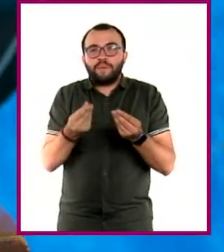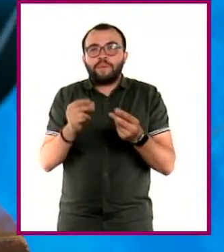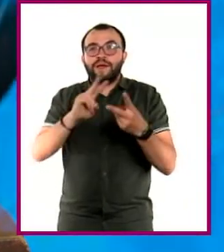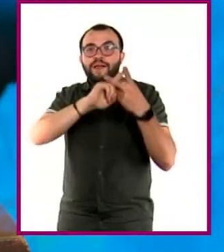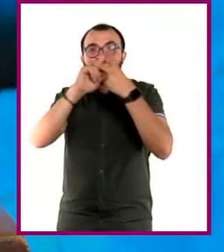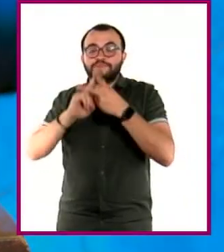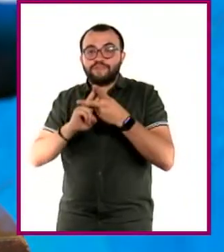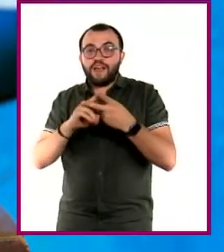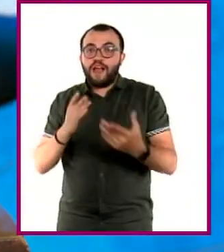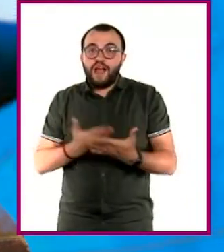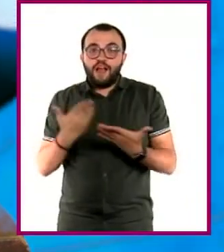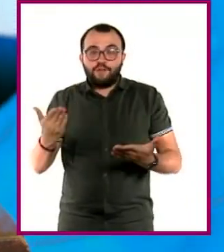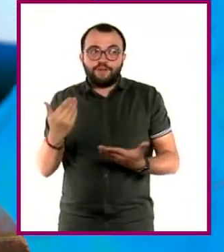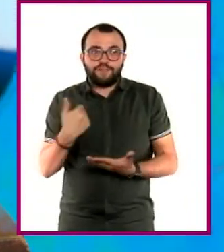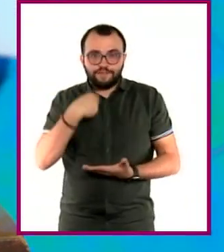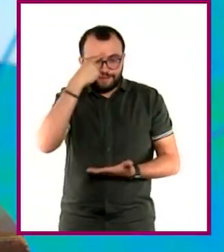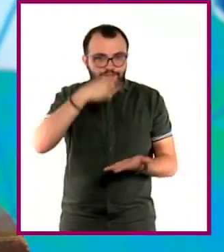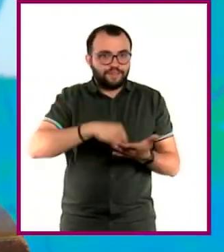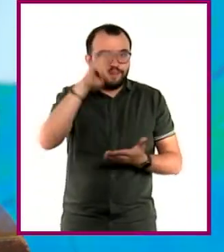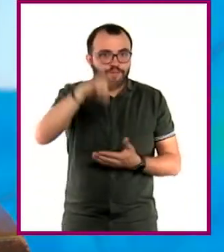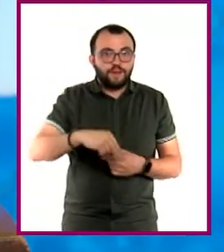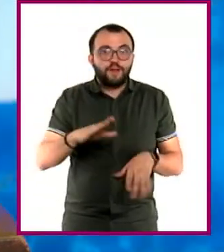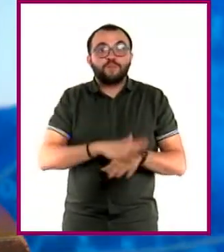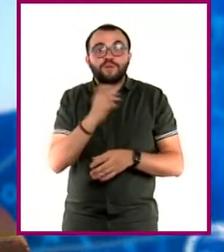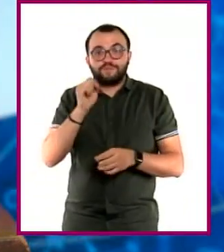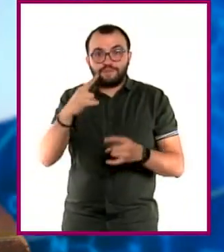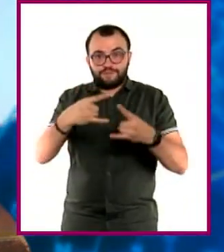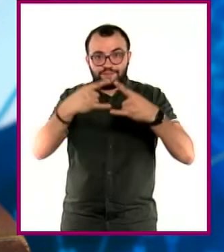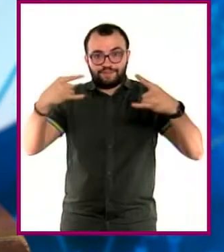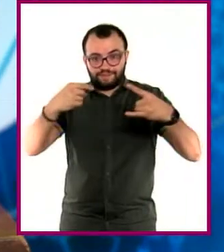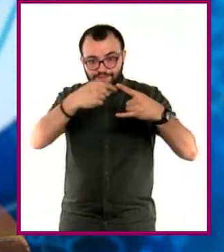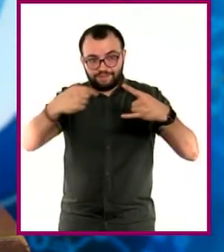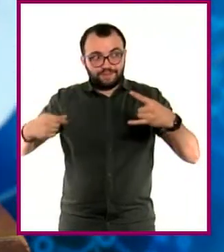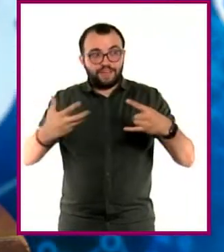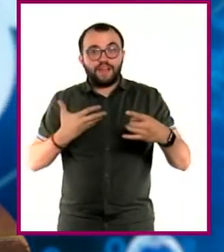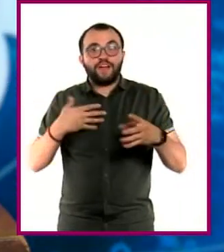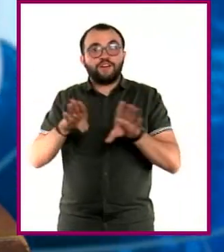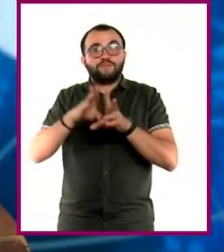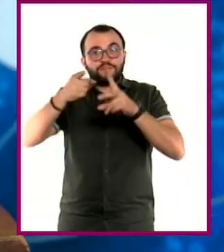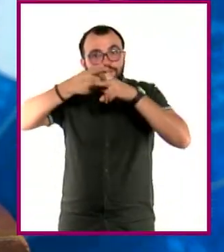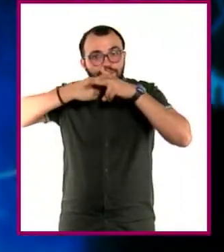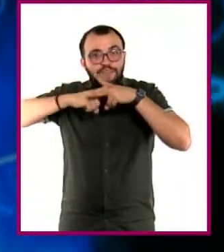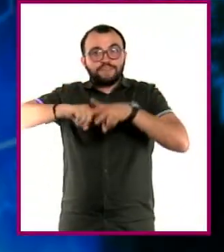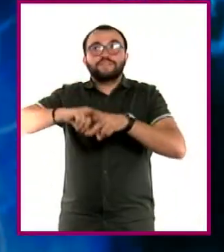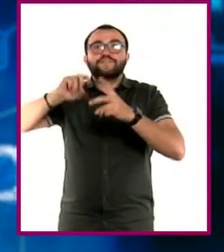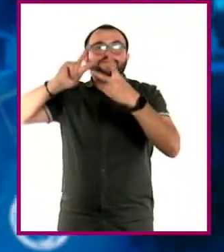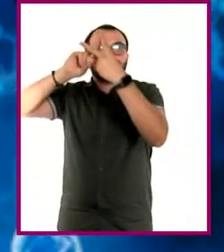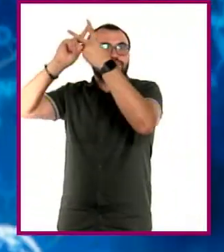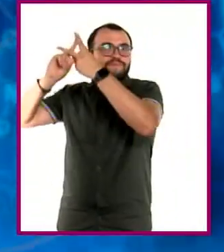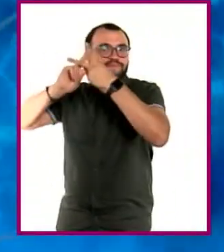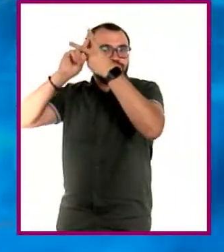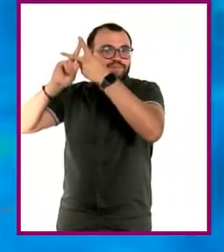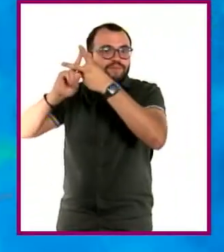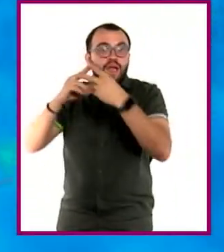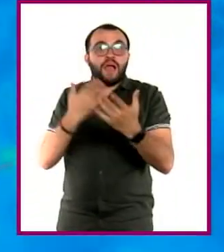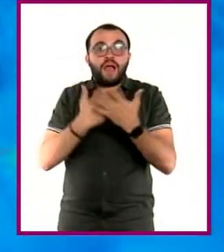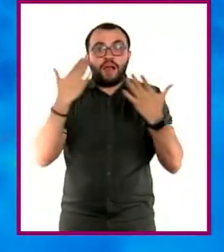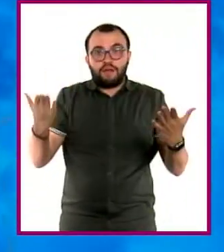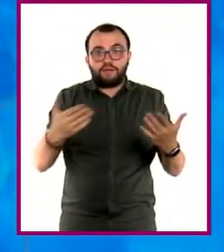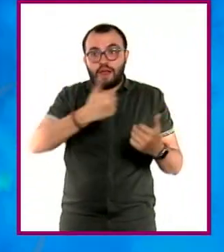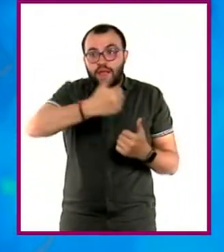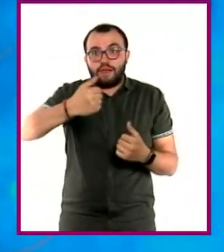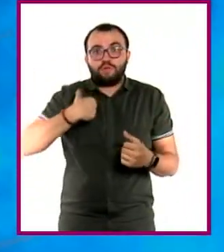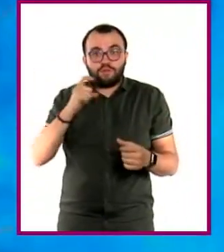confirmo que es verdad, pues todos los elementos que nos componen tuvieron su origen en las estrellas. Ahora cada que vea una